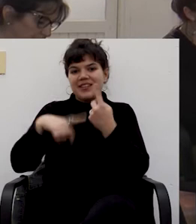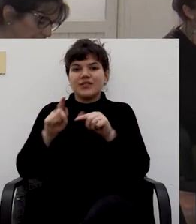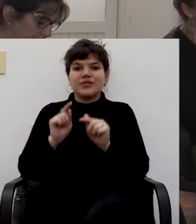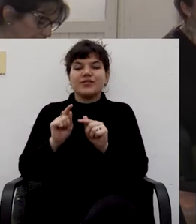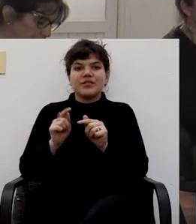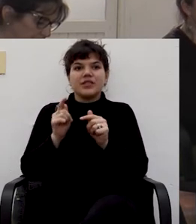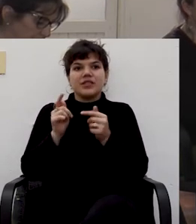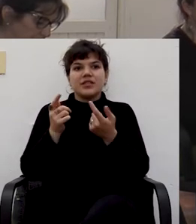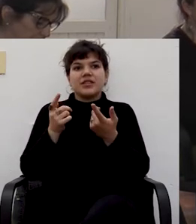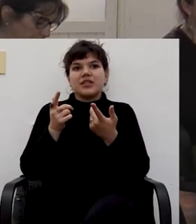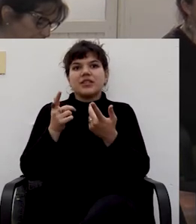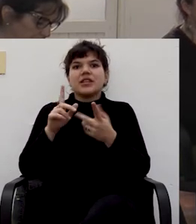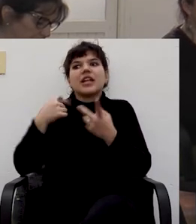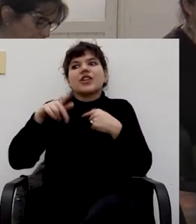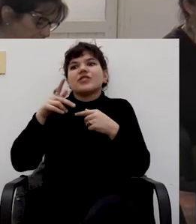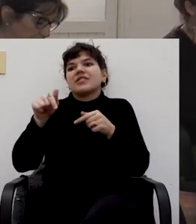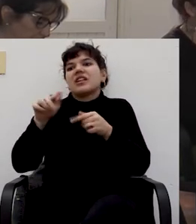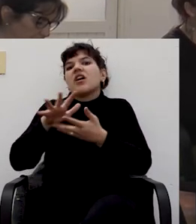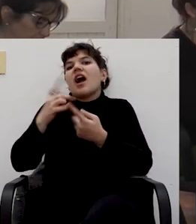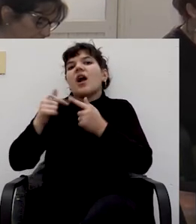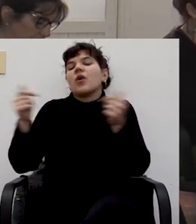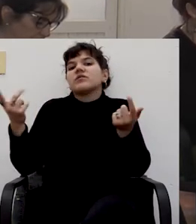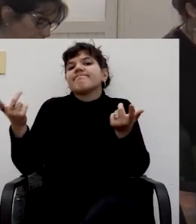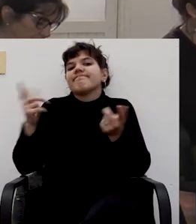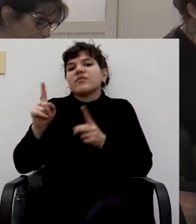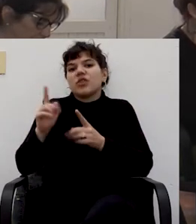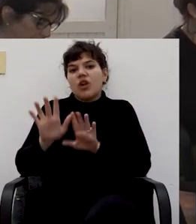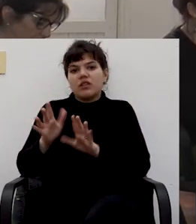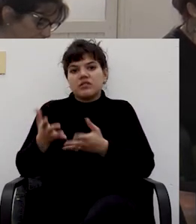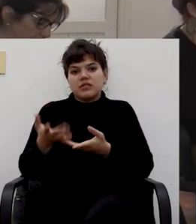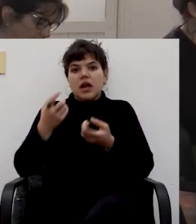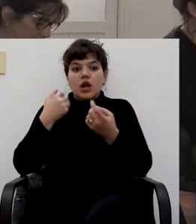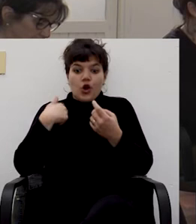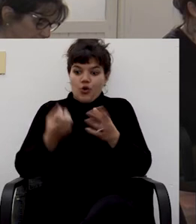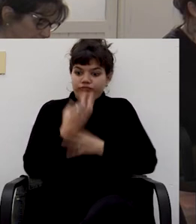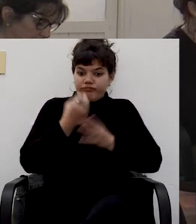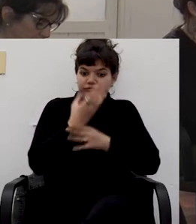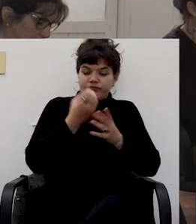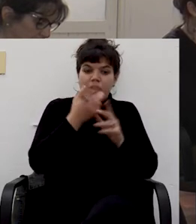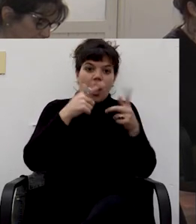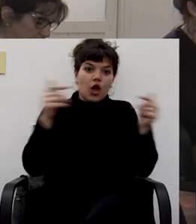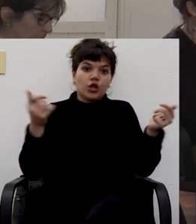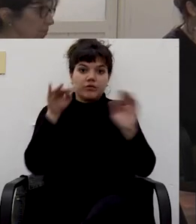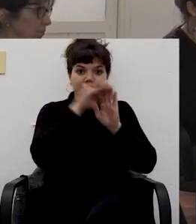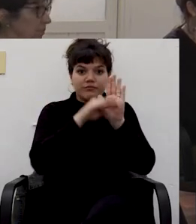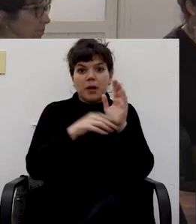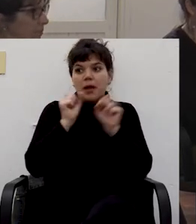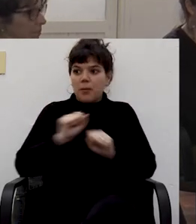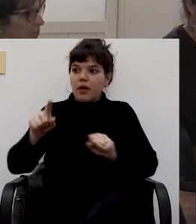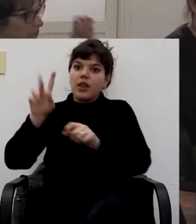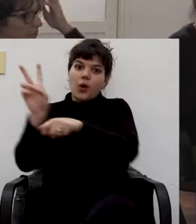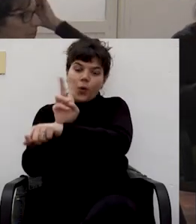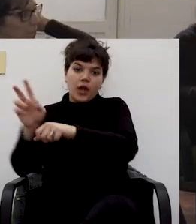entonces no, a priori no va a suceder. Tenemos que generar nosotros los mecanismos para que sea cuidado, tanto la trayectoria de las